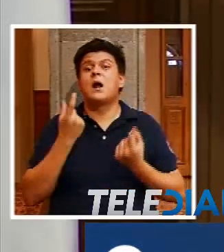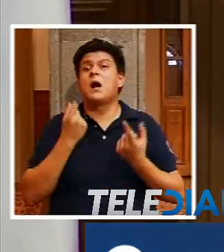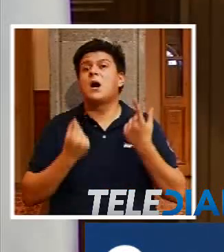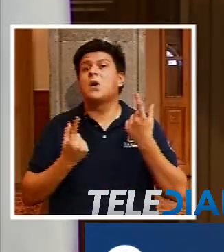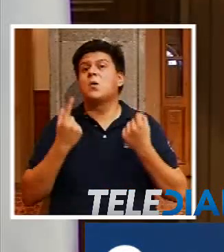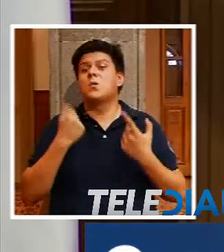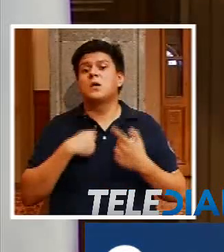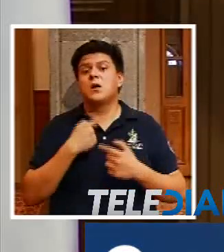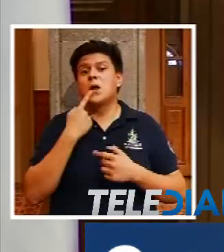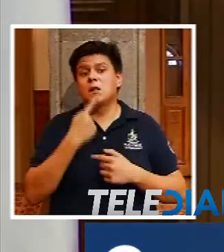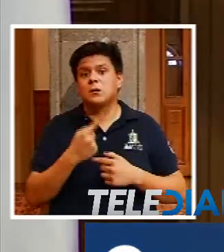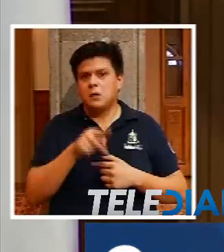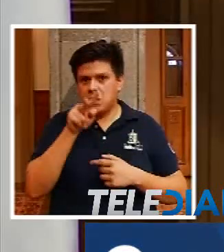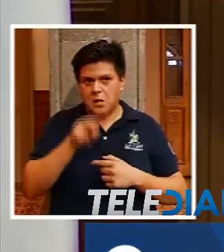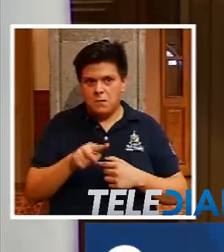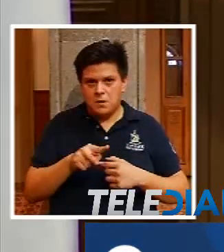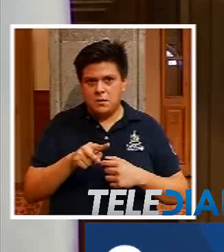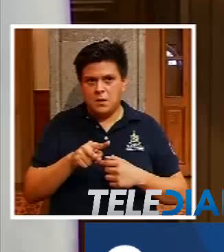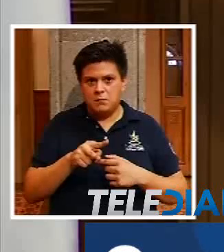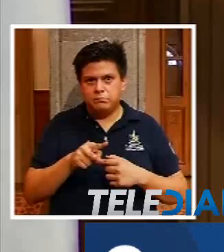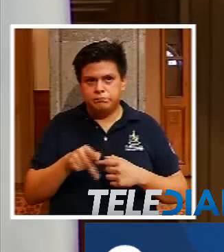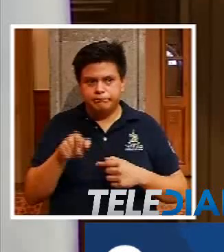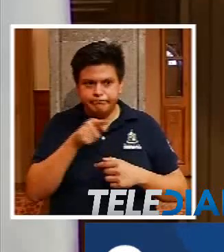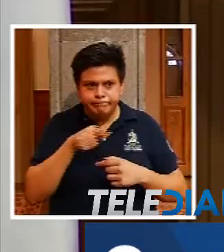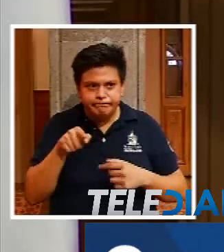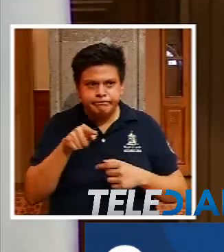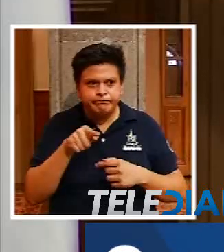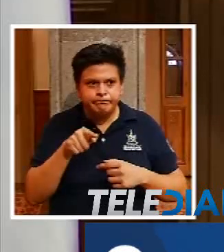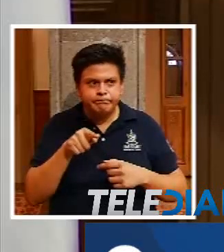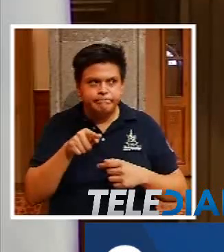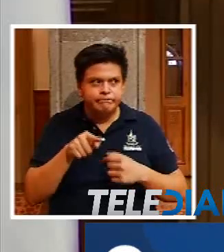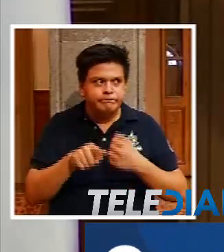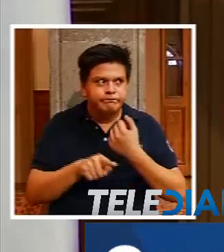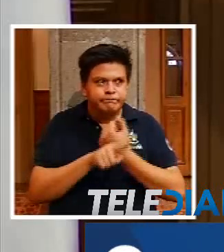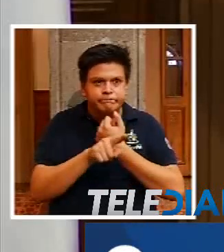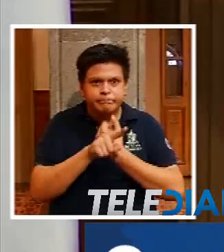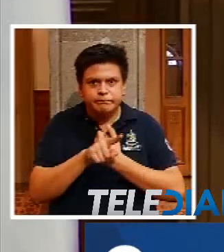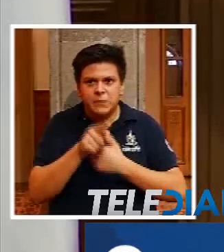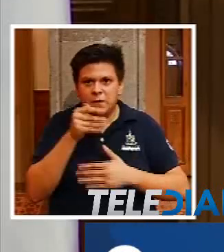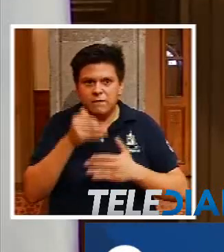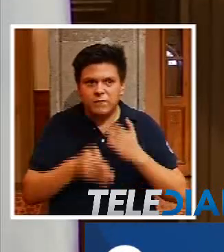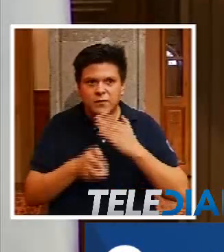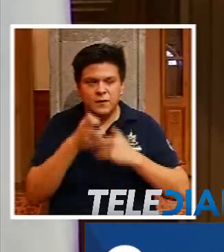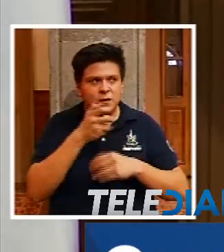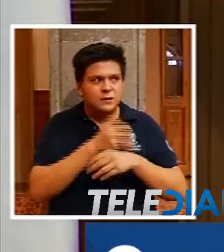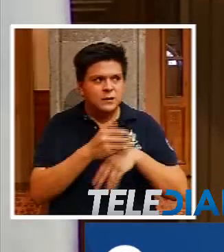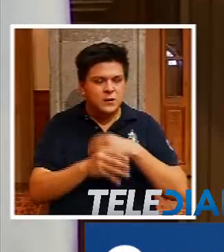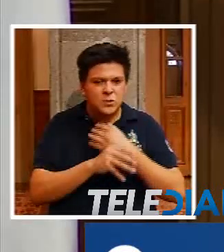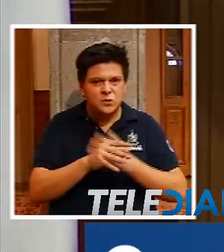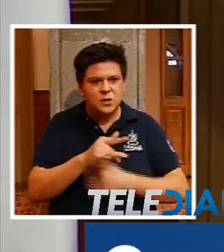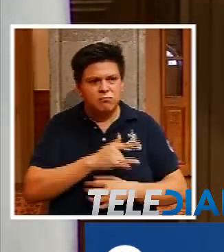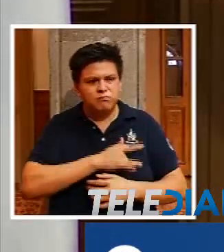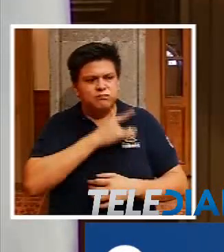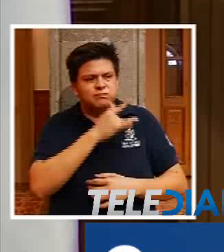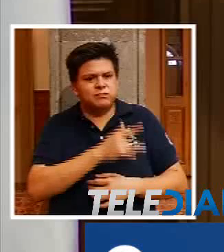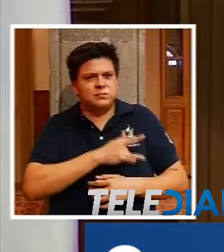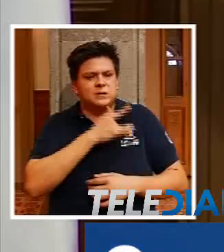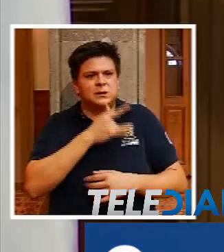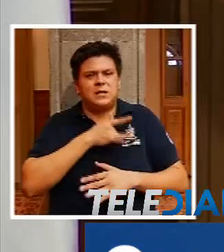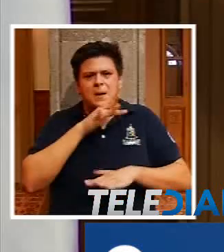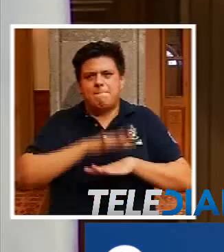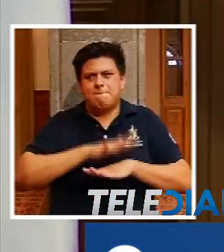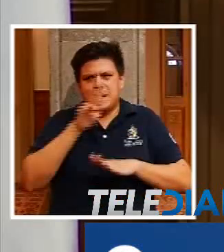para algunas personas, no necesariamente para toda la población, ese tipo de circunstancias son sentidas con mucha